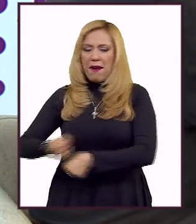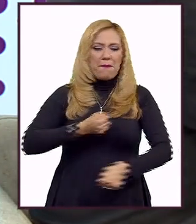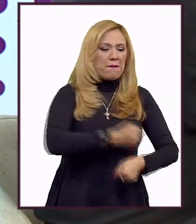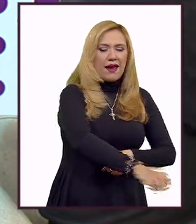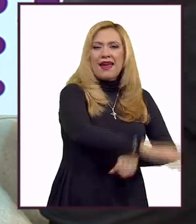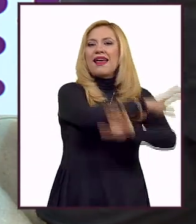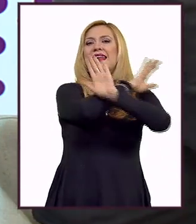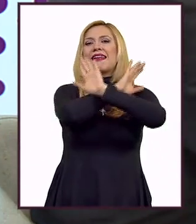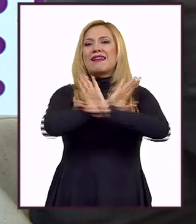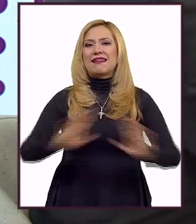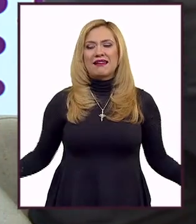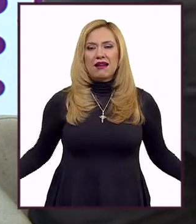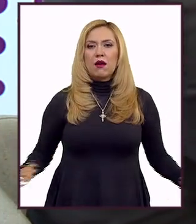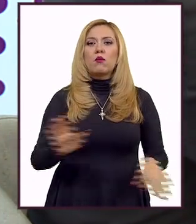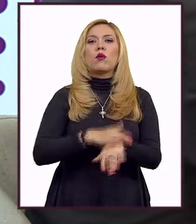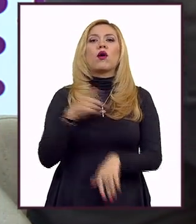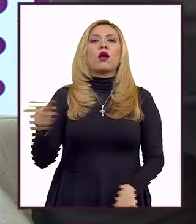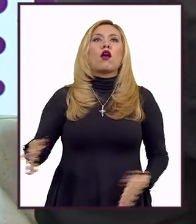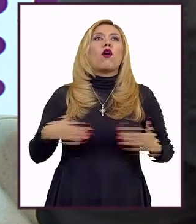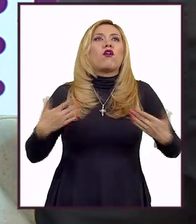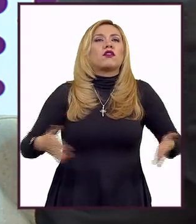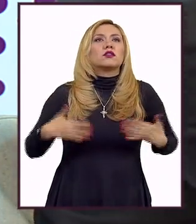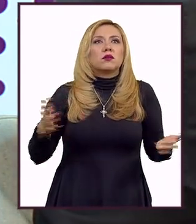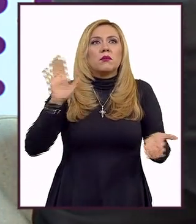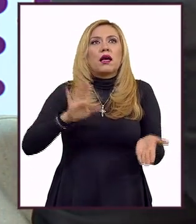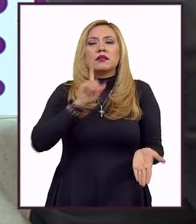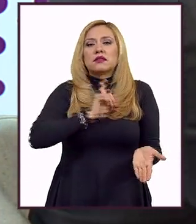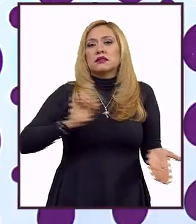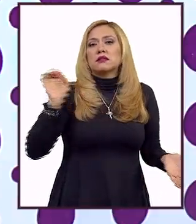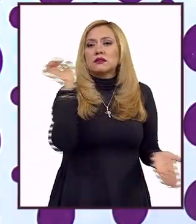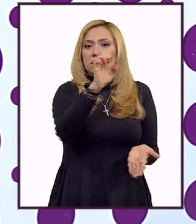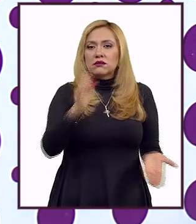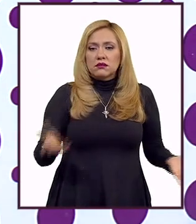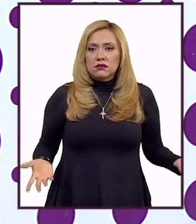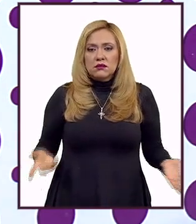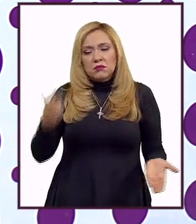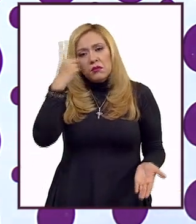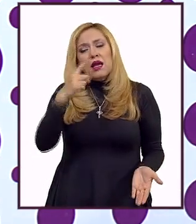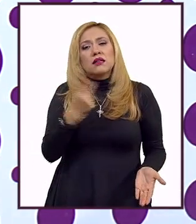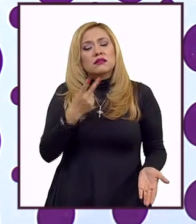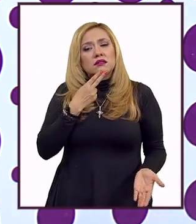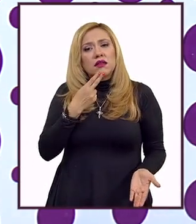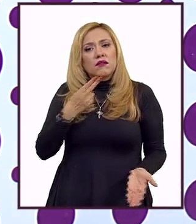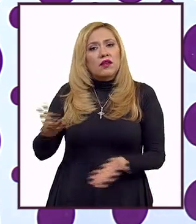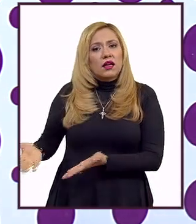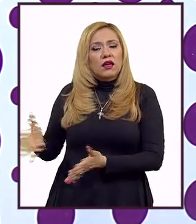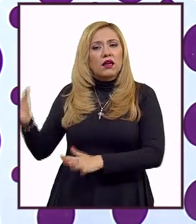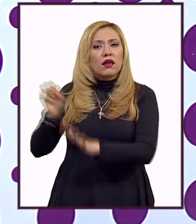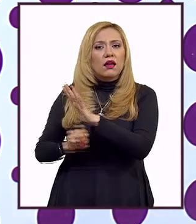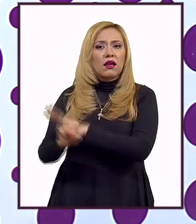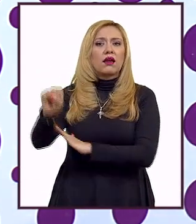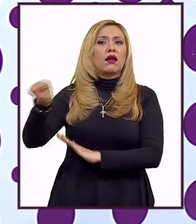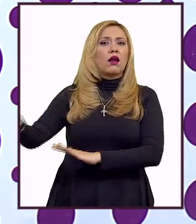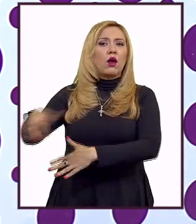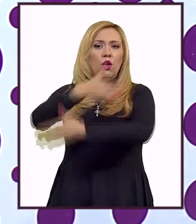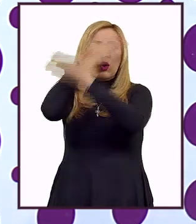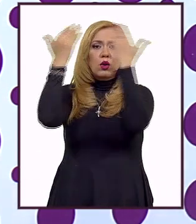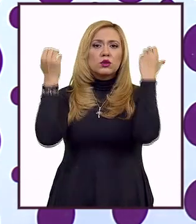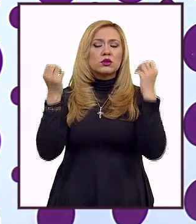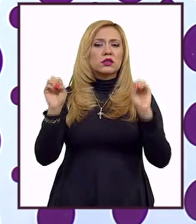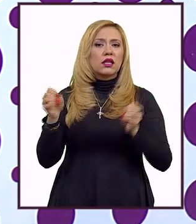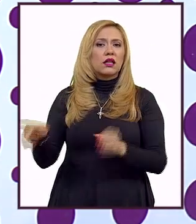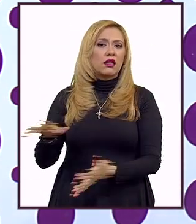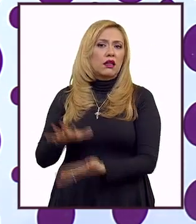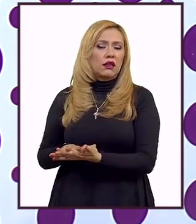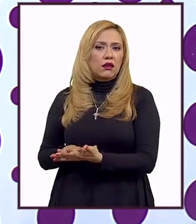una confesión que no es real, ¿de qué sirve a una víctima cuando se está condenando a una persona inocente? Entonces, un poco cuando trabajamos